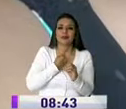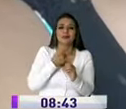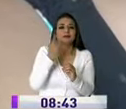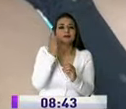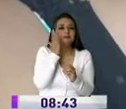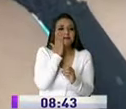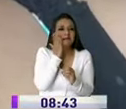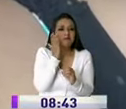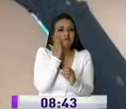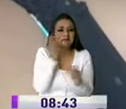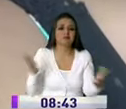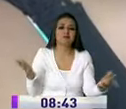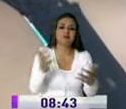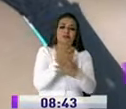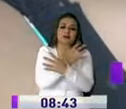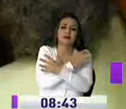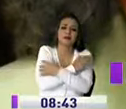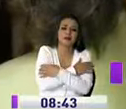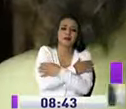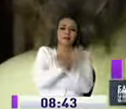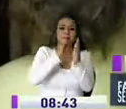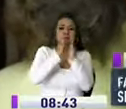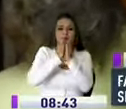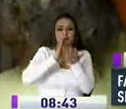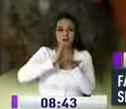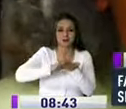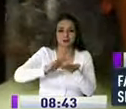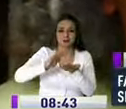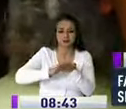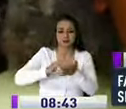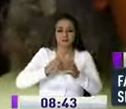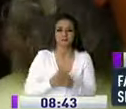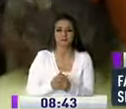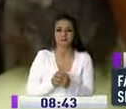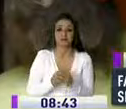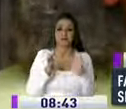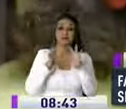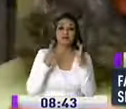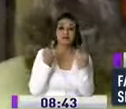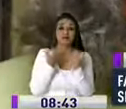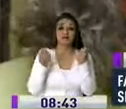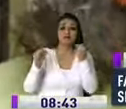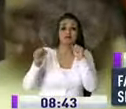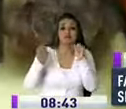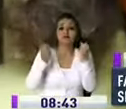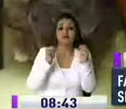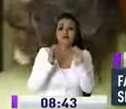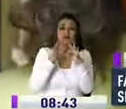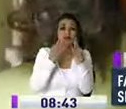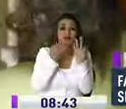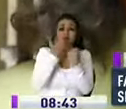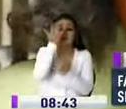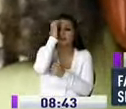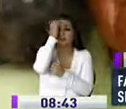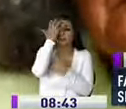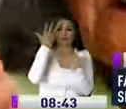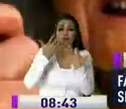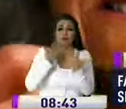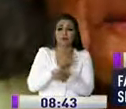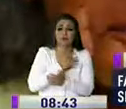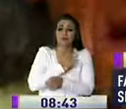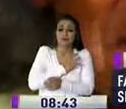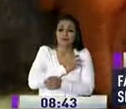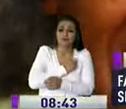Me abraza pidiéndome perdón. La familia está desesperada, la familia está angustiada, la familia